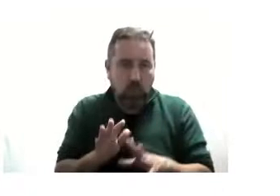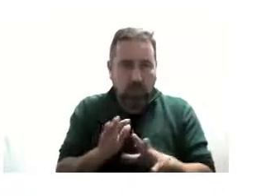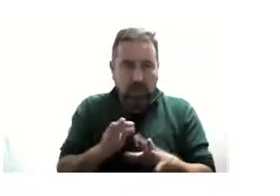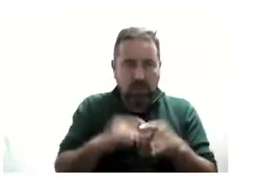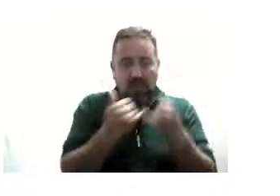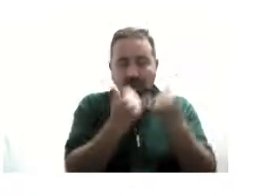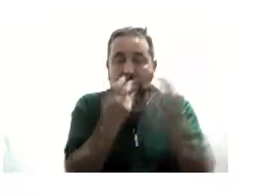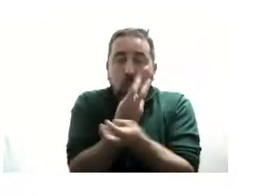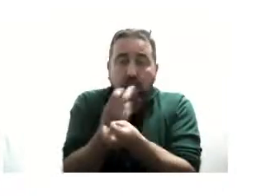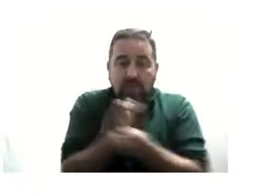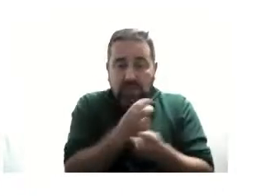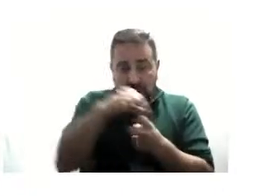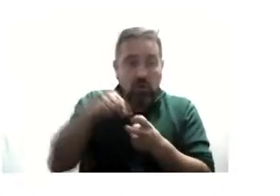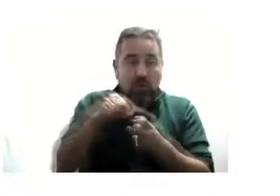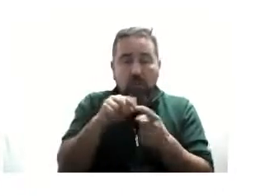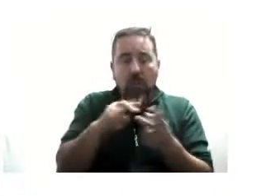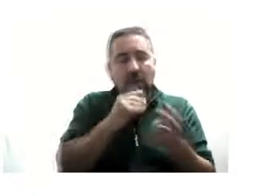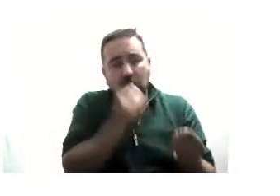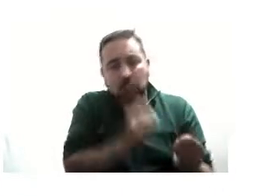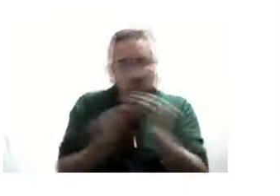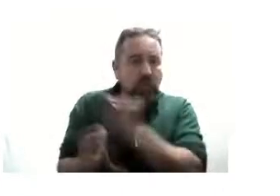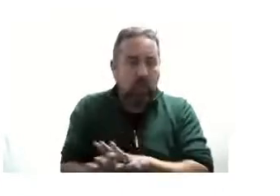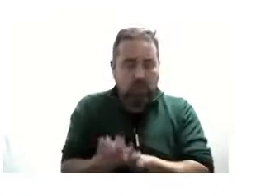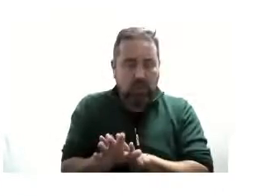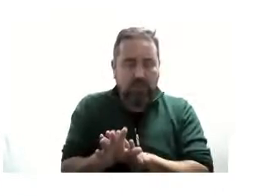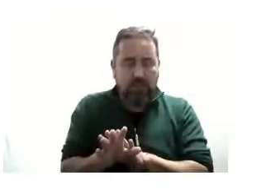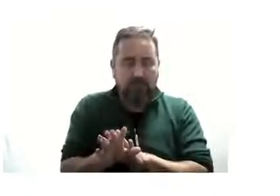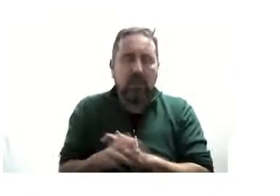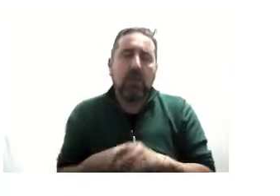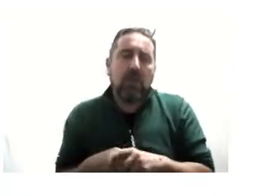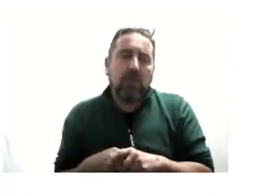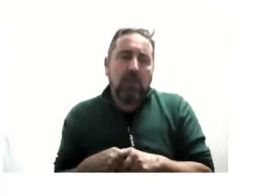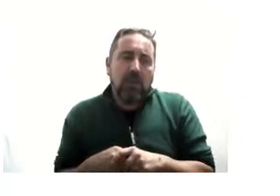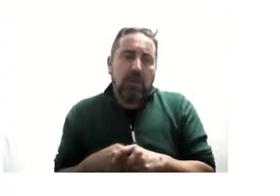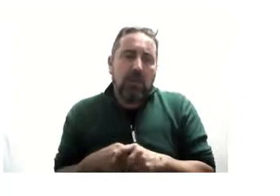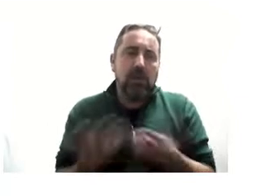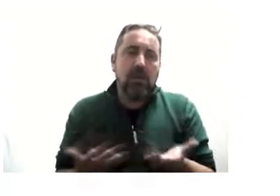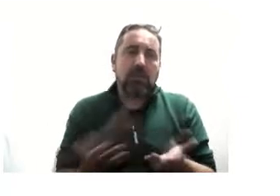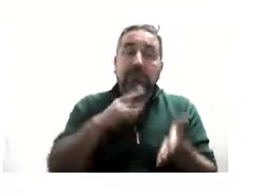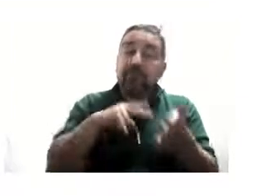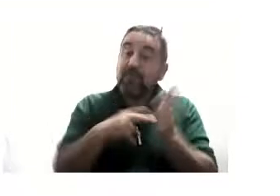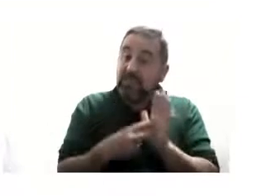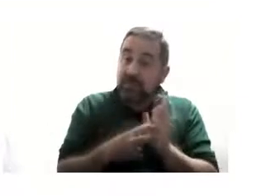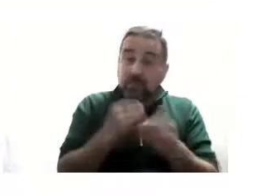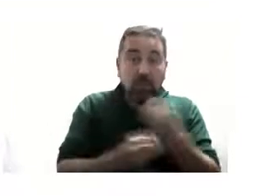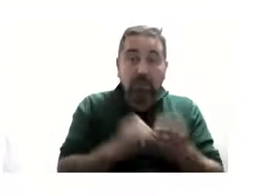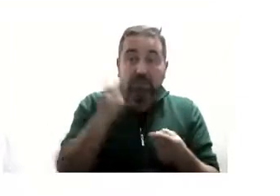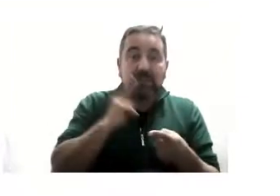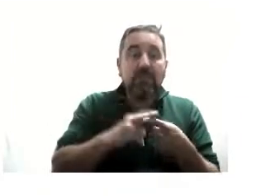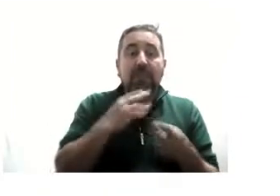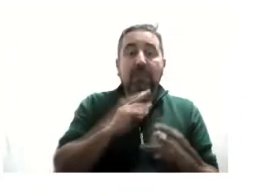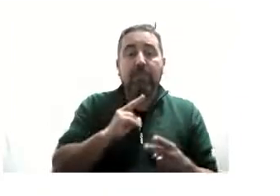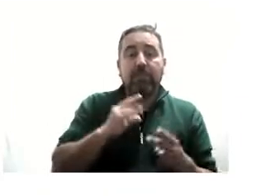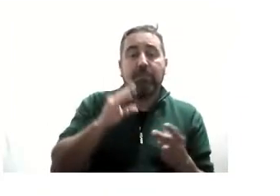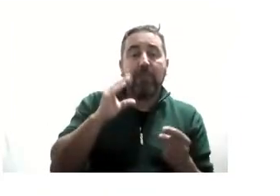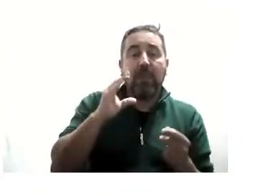de huesecillos. Entonces, quizá los sistemas que más se utilizan en la actualidad son el Soundbridge